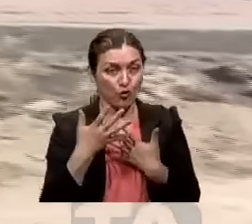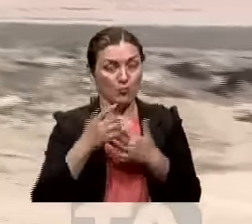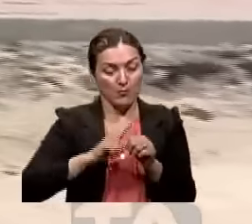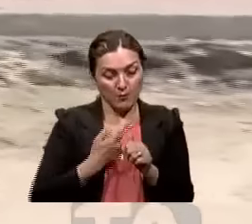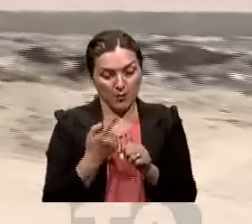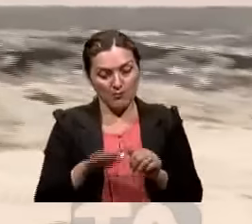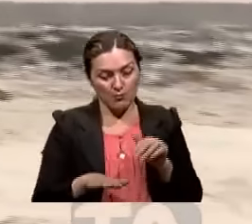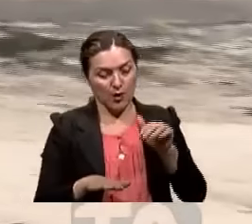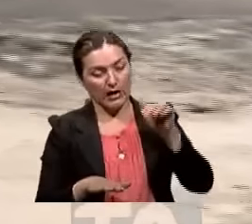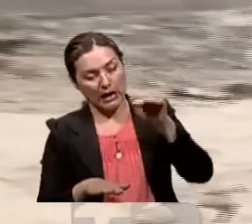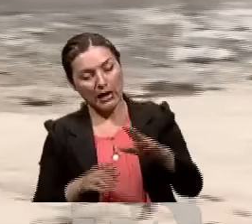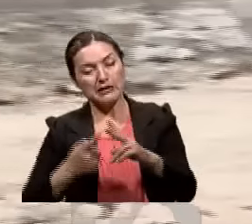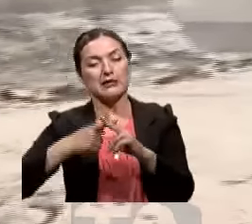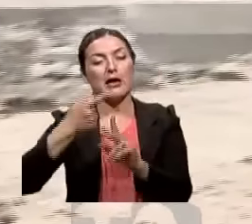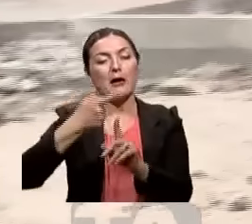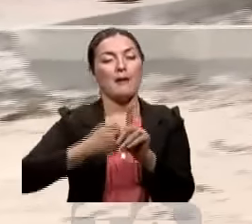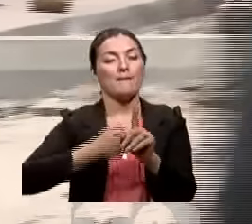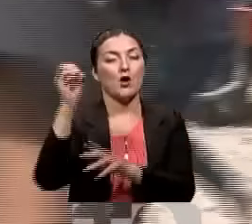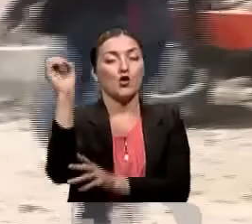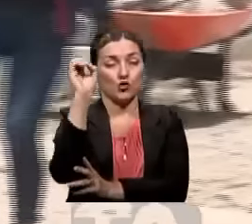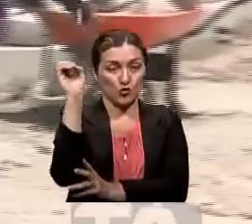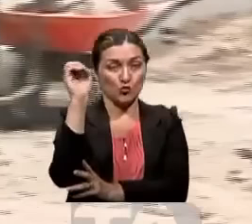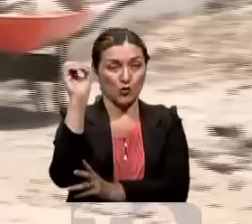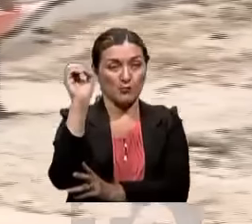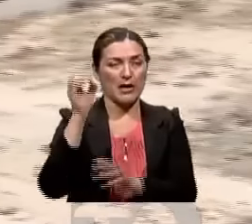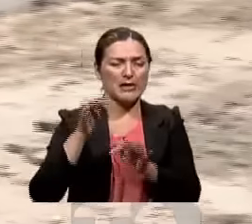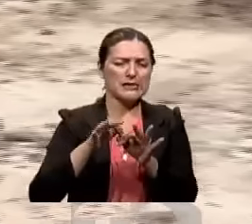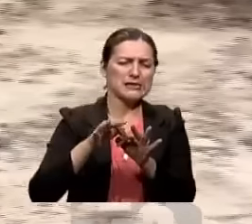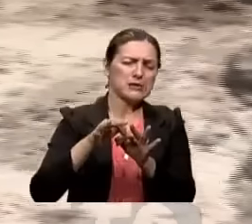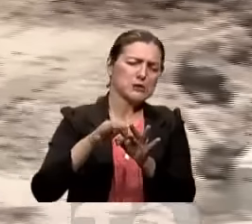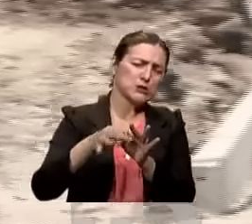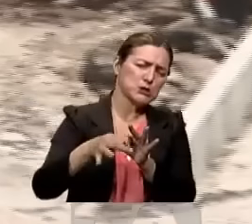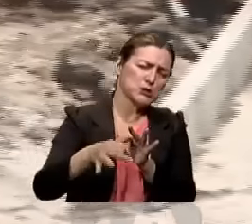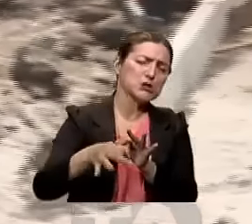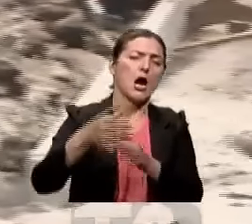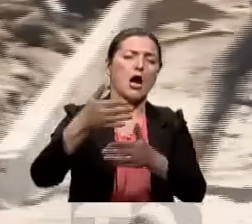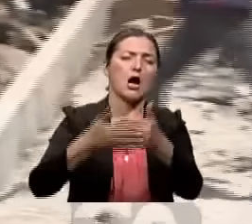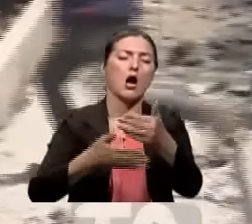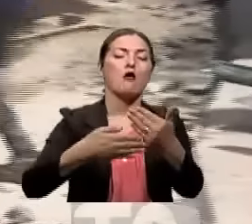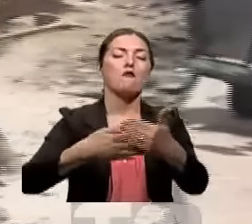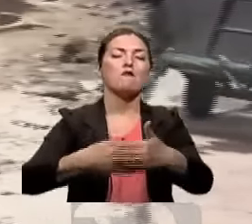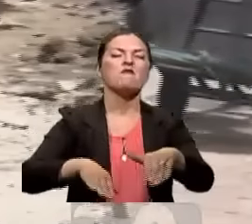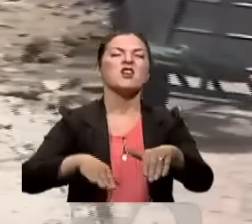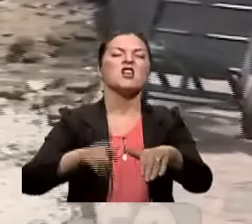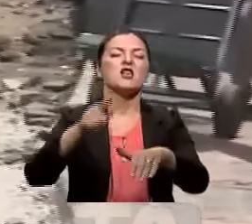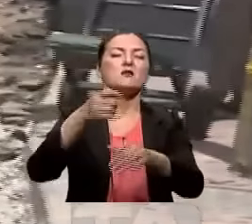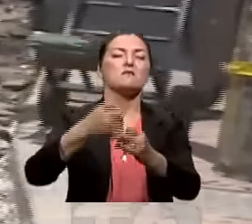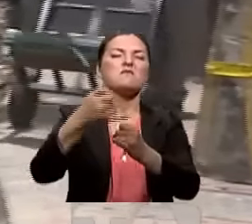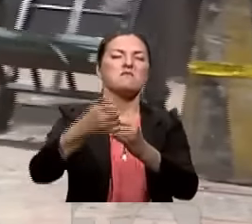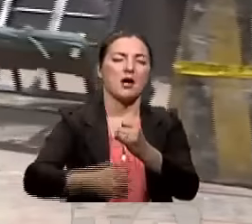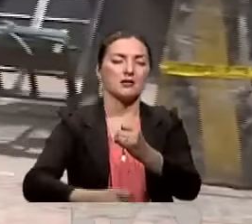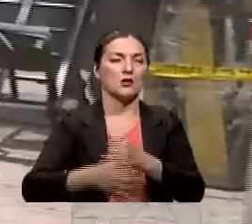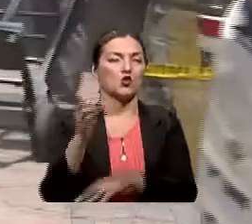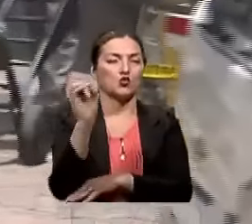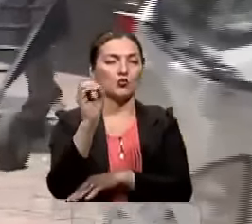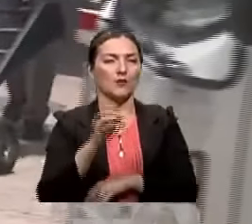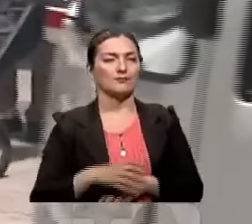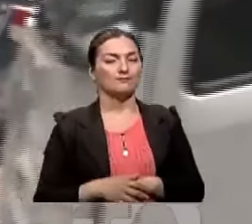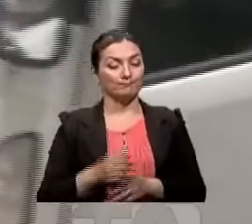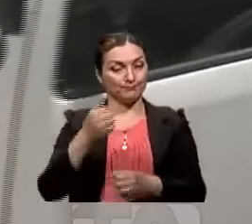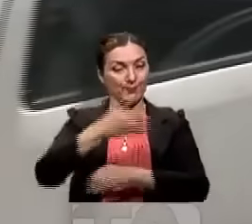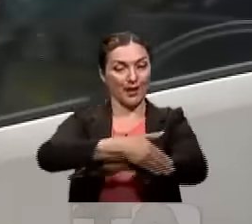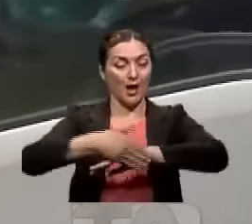primera fase que ya inició en el mes de octubre y se pretende extender hasta finales del mismo mes. La calle Benalcázar, en lo que